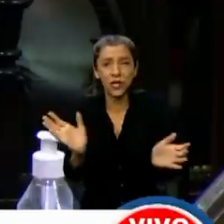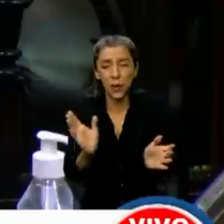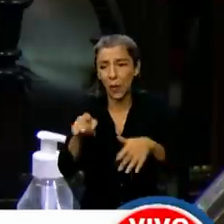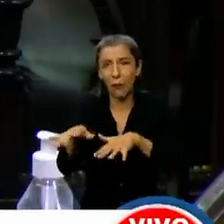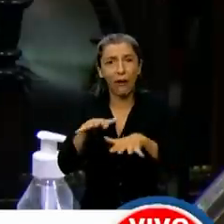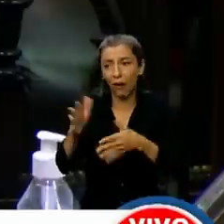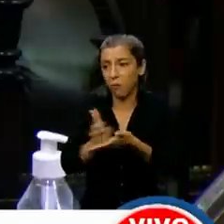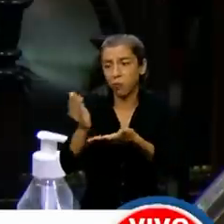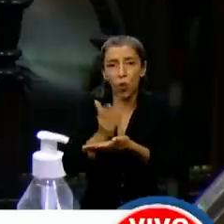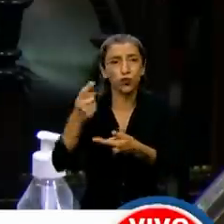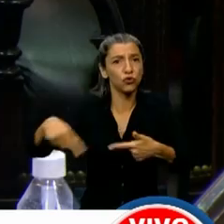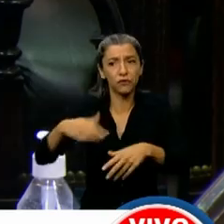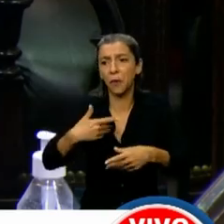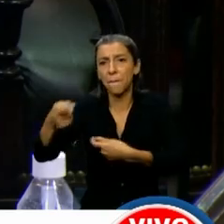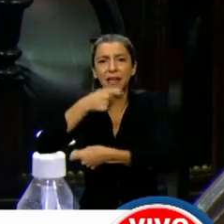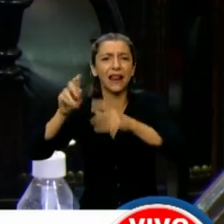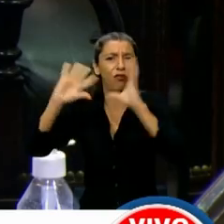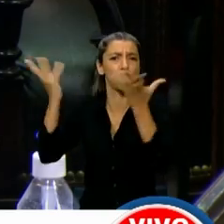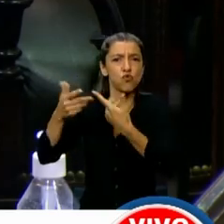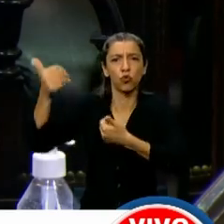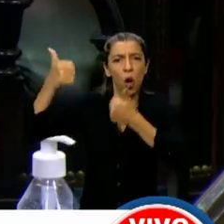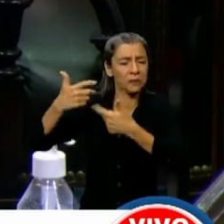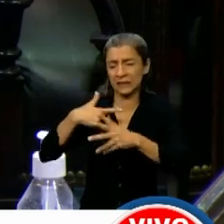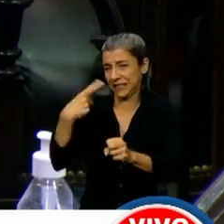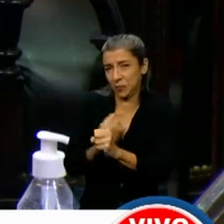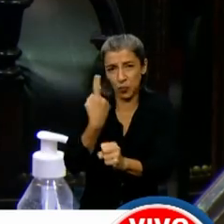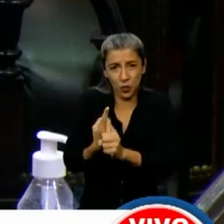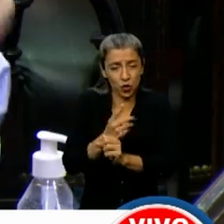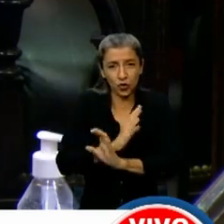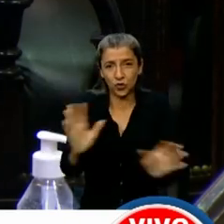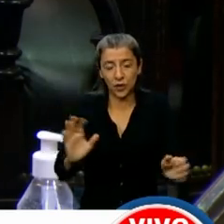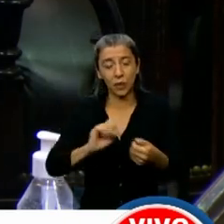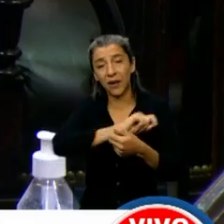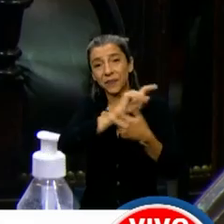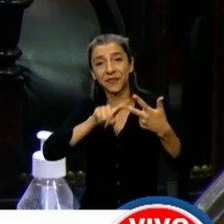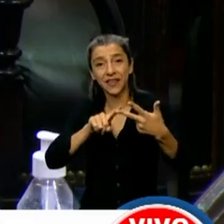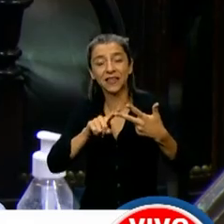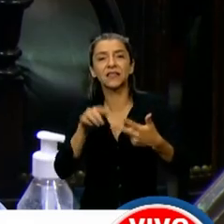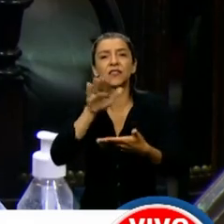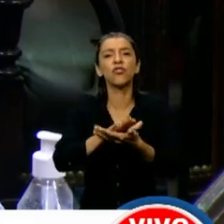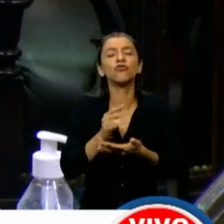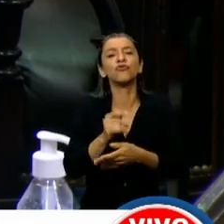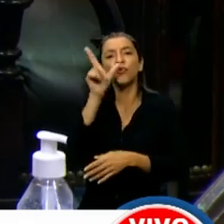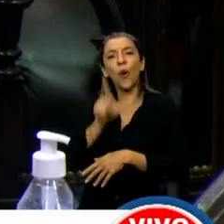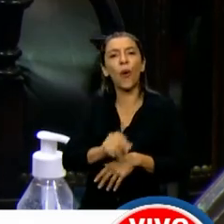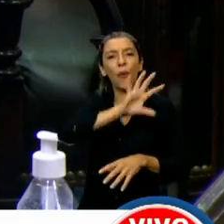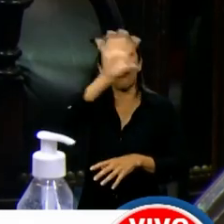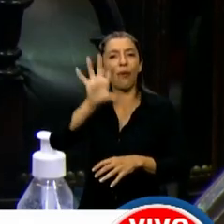cadenas integradas a los mercados globales el tercer punto llega en el federalismo